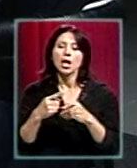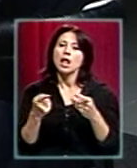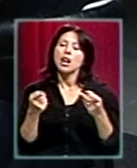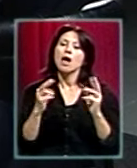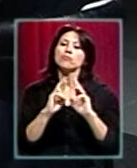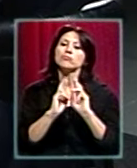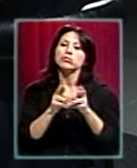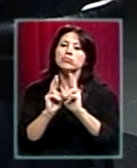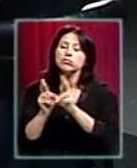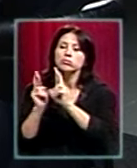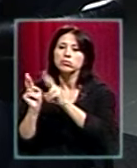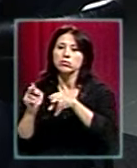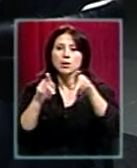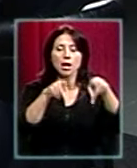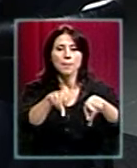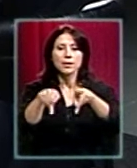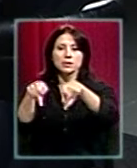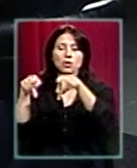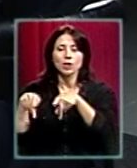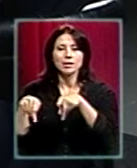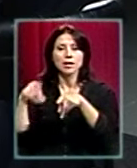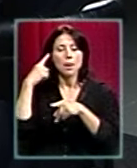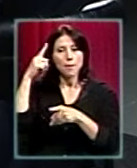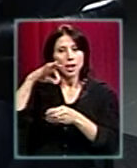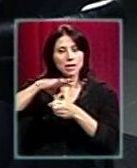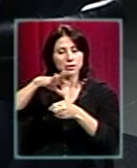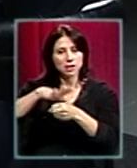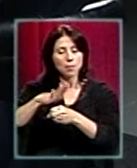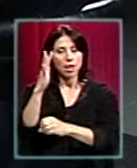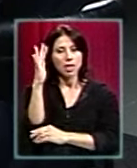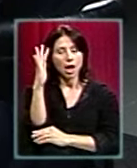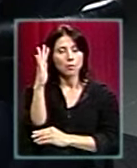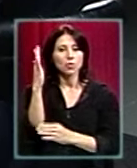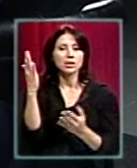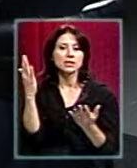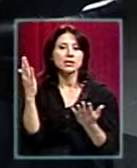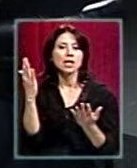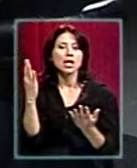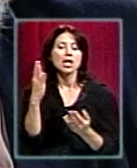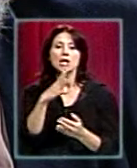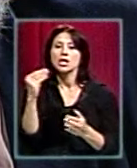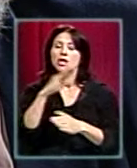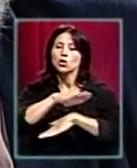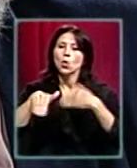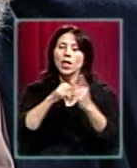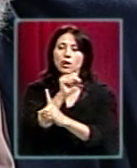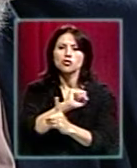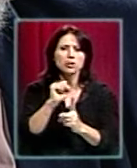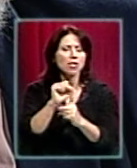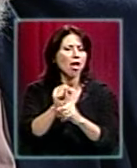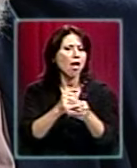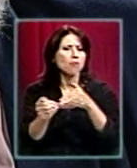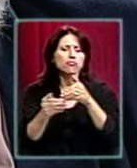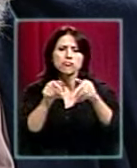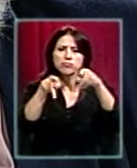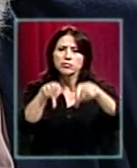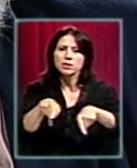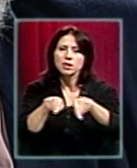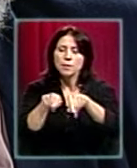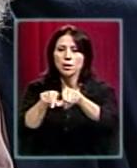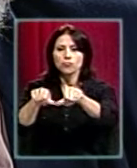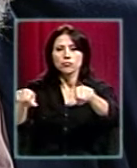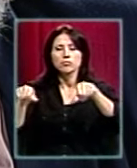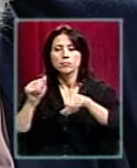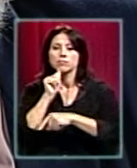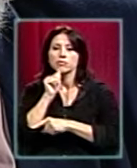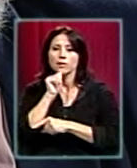población para la siembra de árboles, y toda la sociedad civil, el sector privado, que